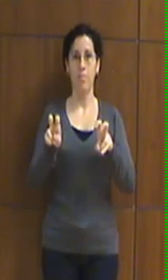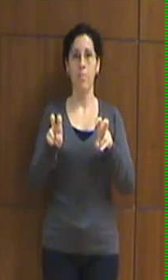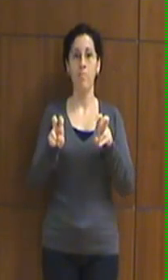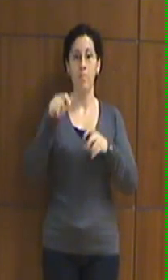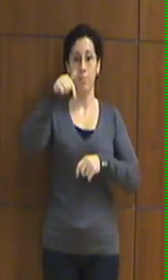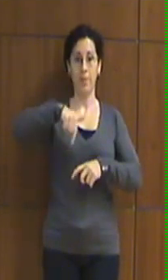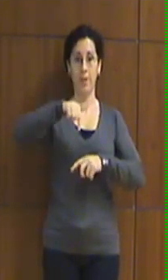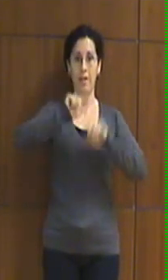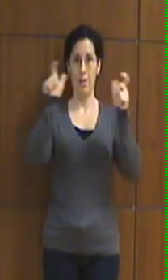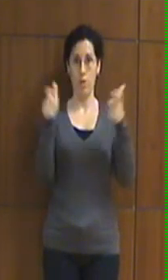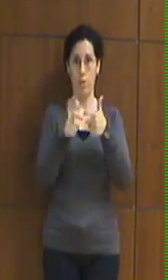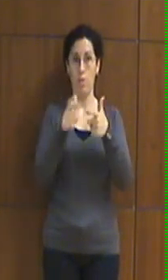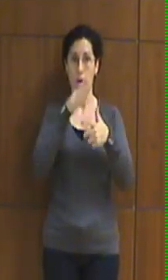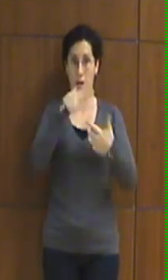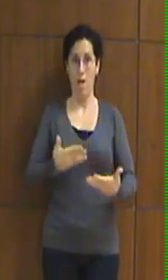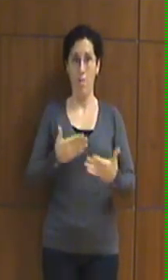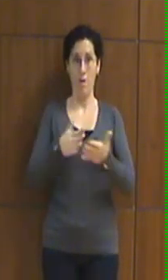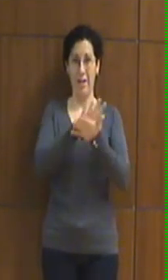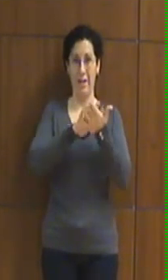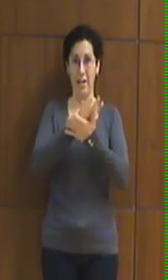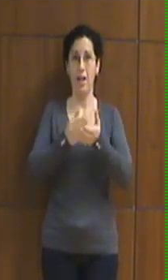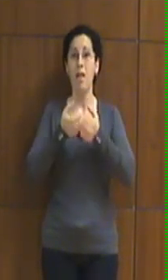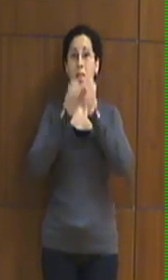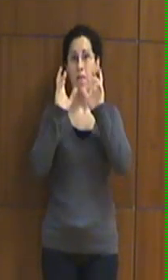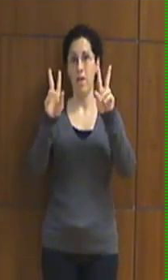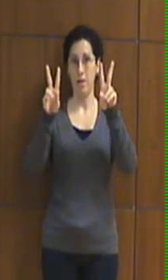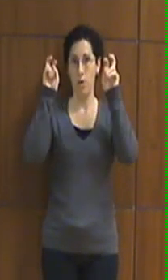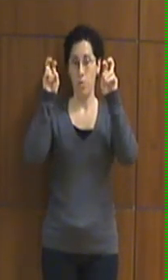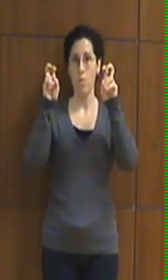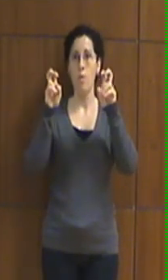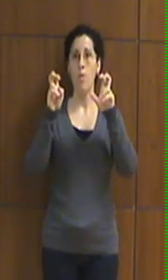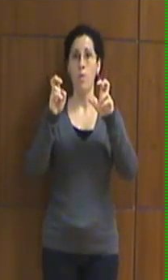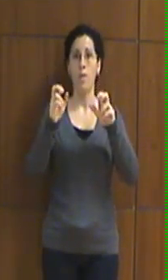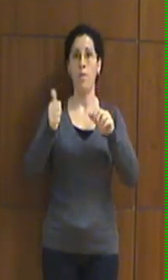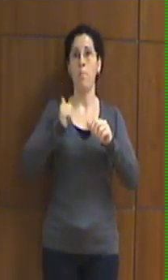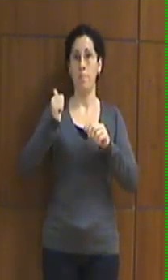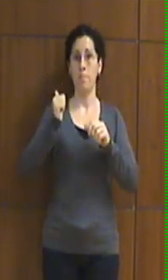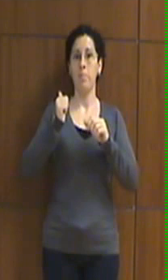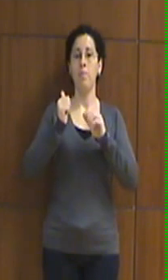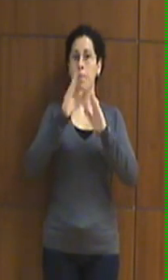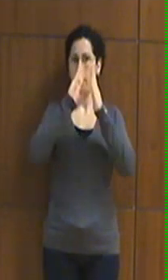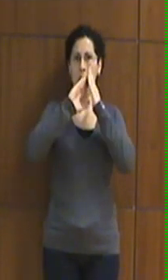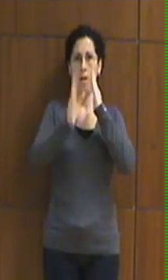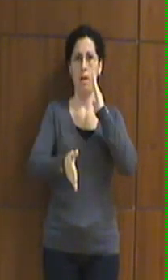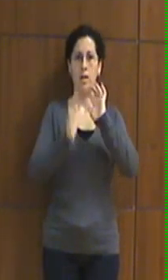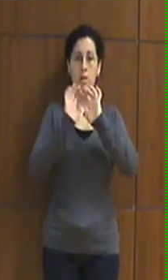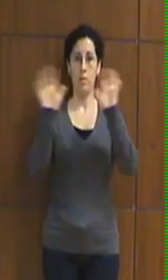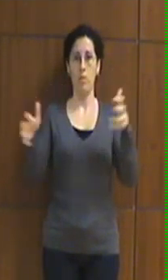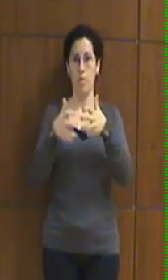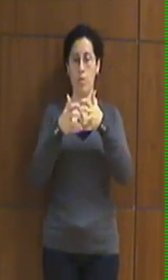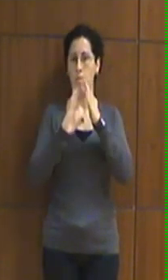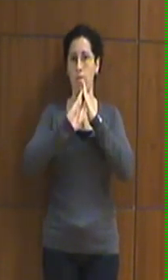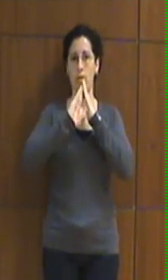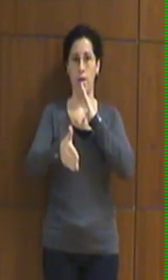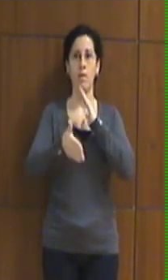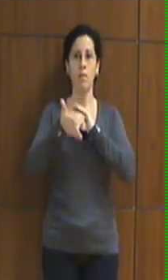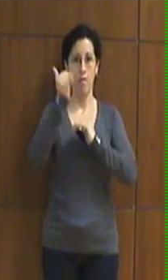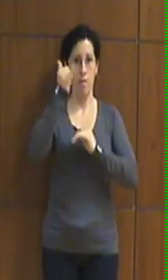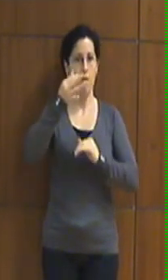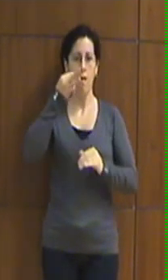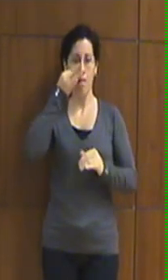esta reunión, este desayuno que vamos a tener en el día de hoy, está siendo retransmitido en directo, en streaming en directo,